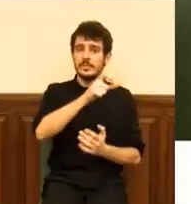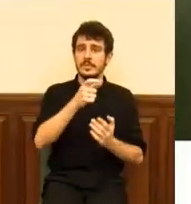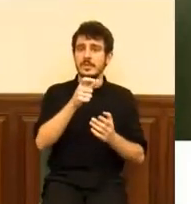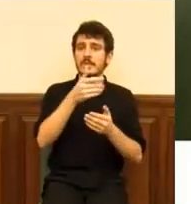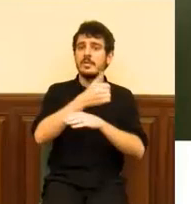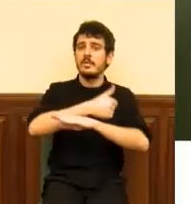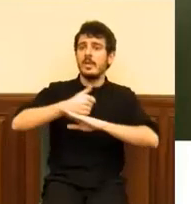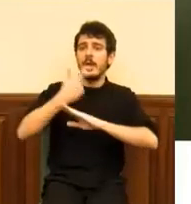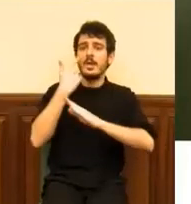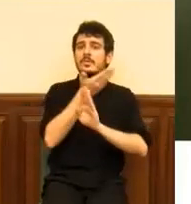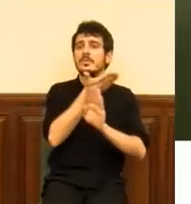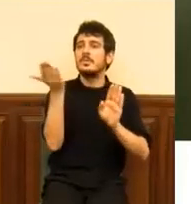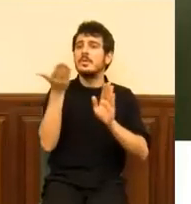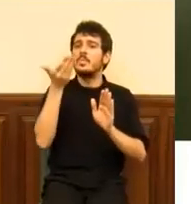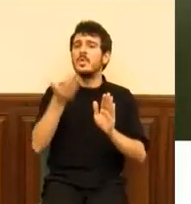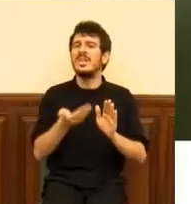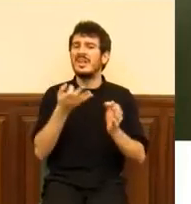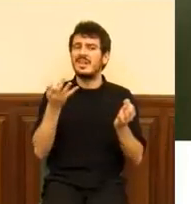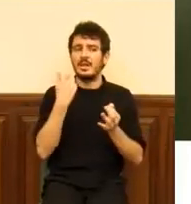estos cargos